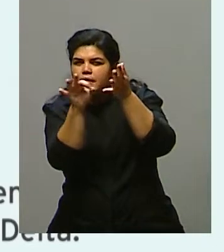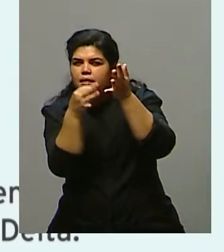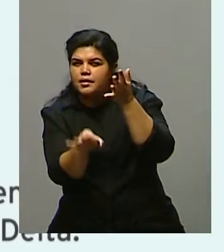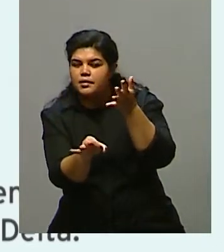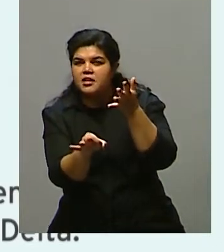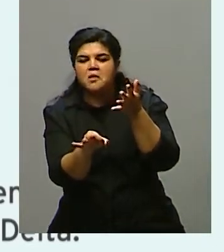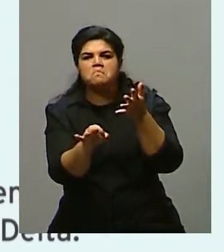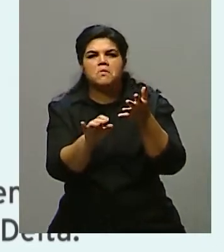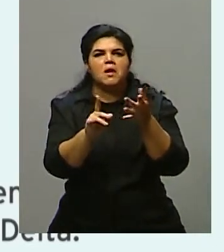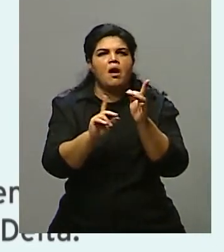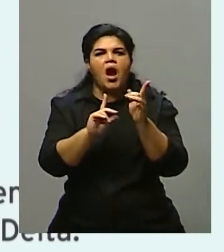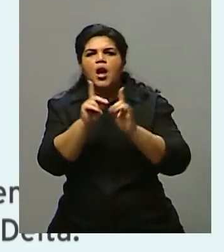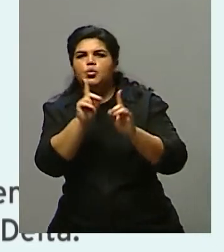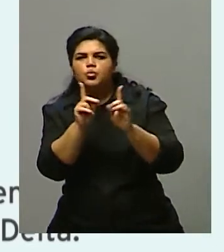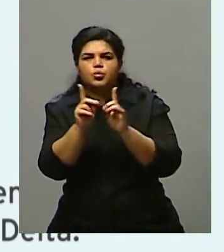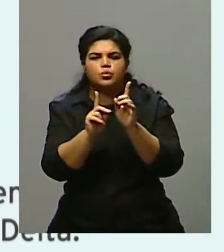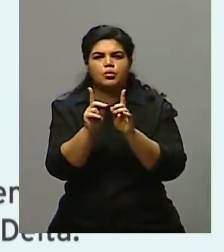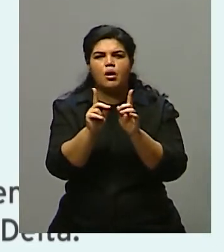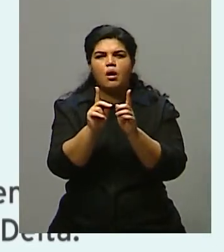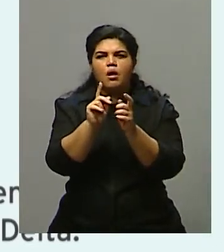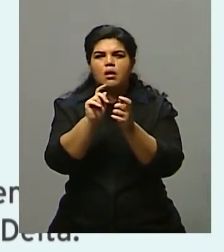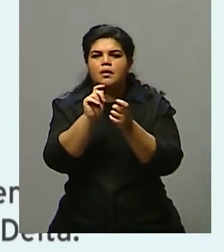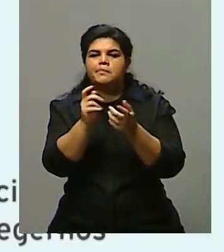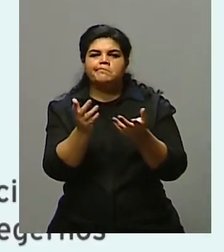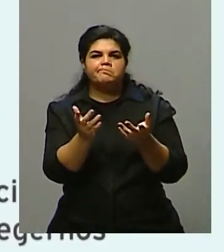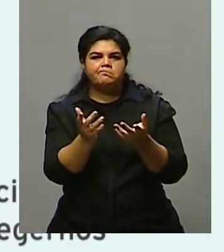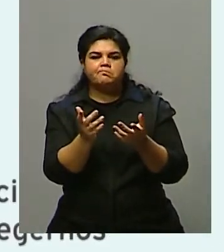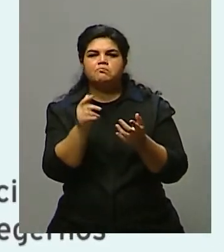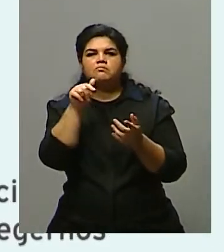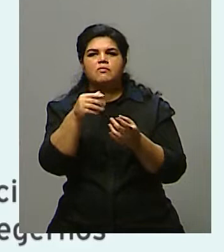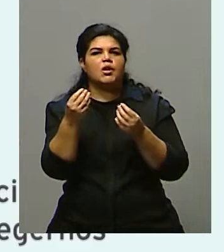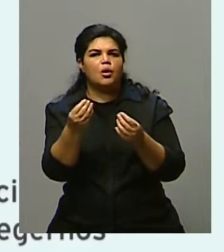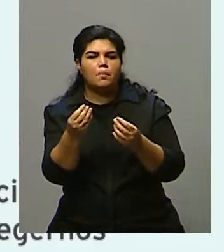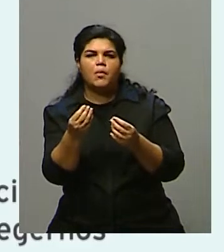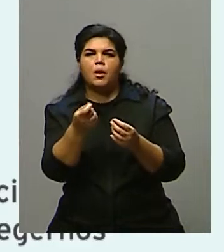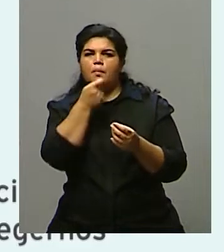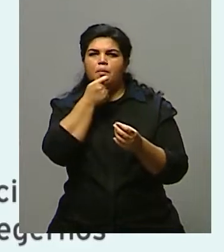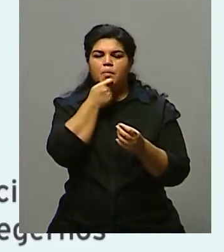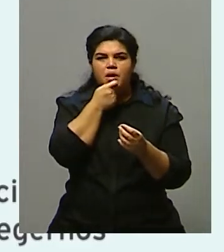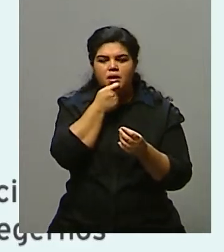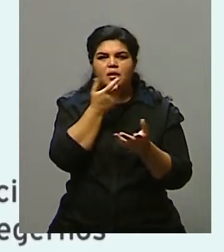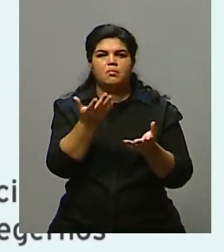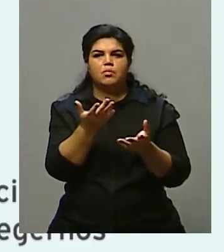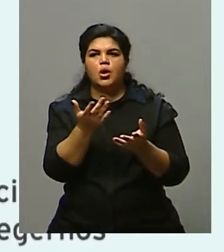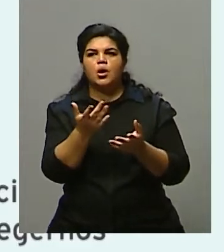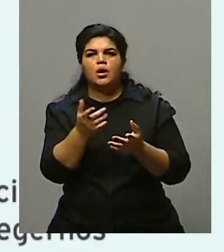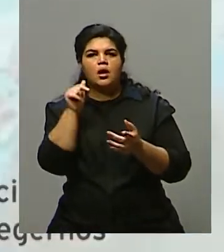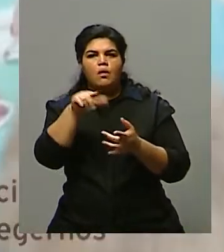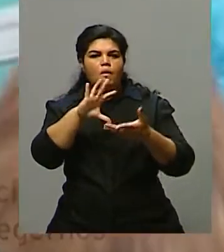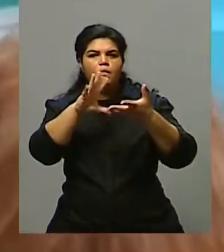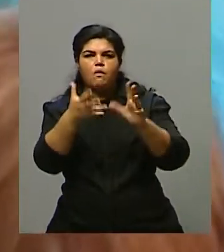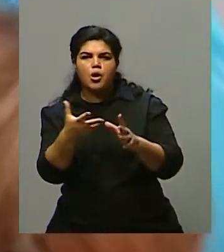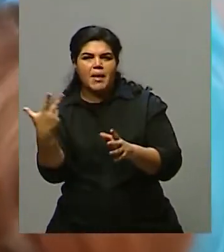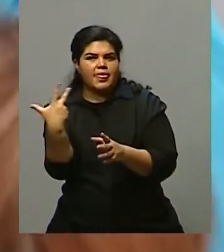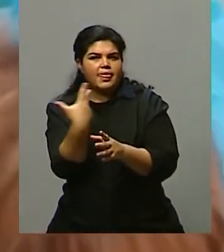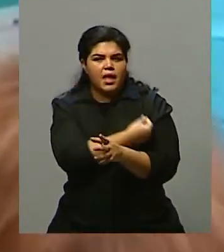no ha mostrado cuestiones relacionadas a, si quieren, gravedad, a lo que es neutralización con la